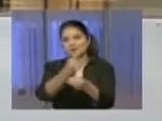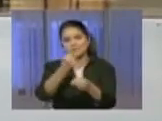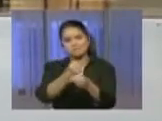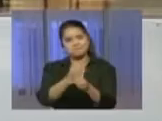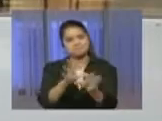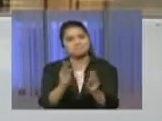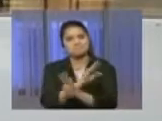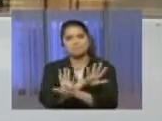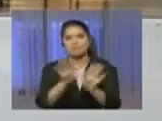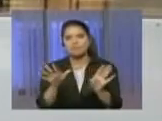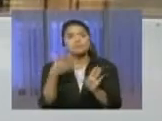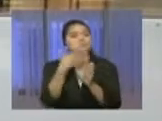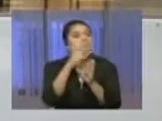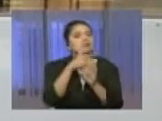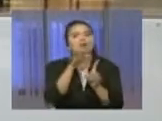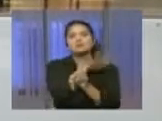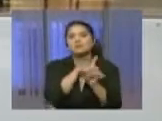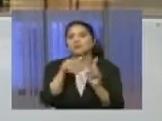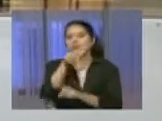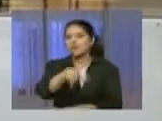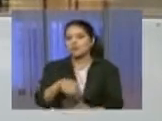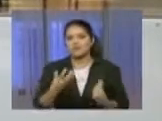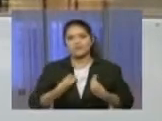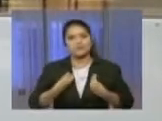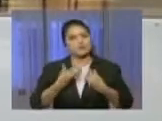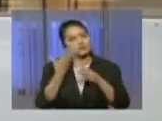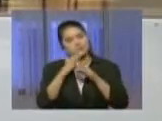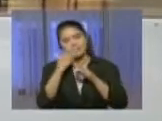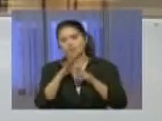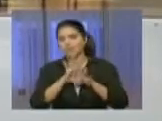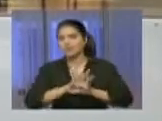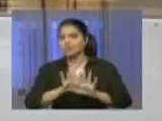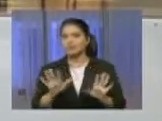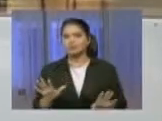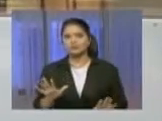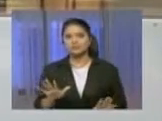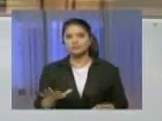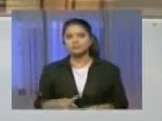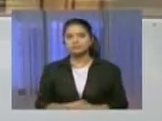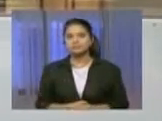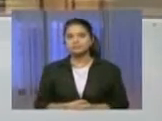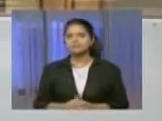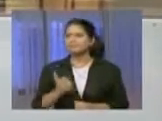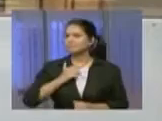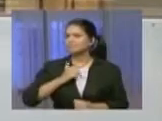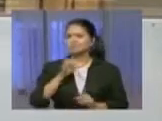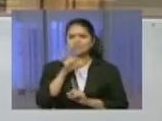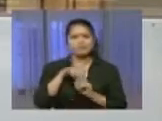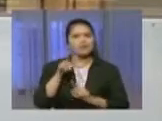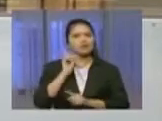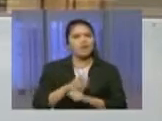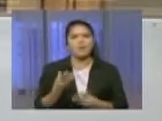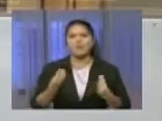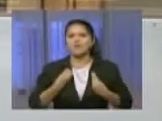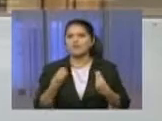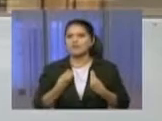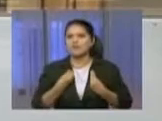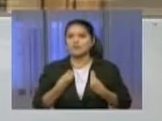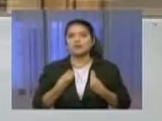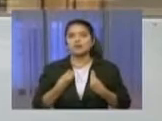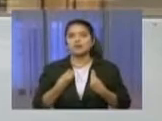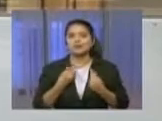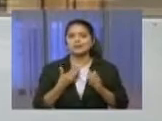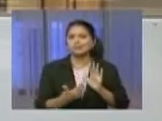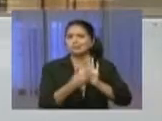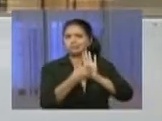la circunstancia que nos toque vivir en lo que nos toque vivir con viento A favor o viento